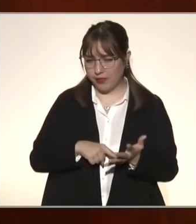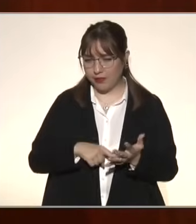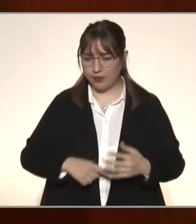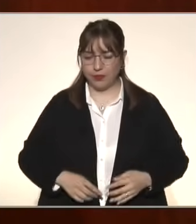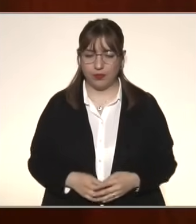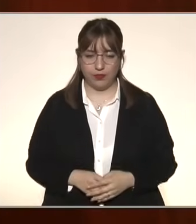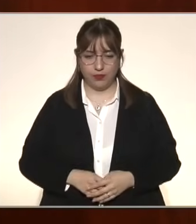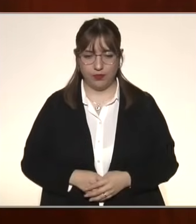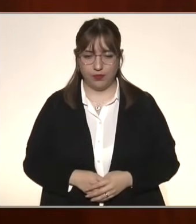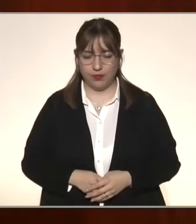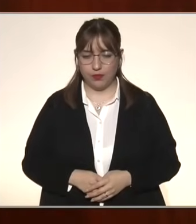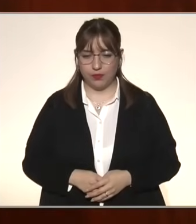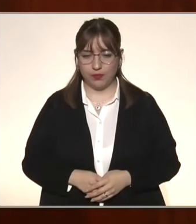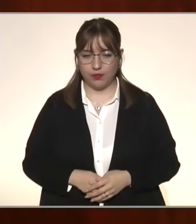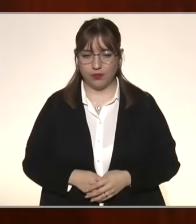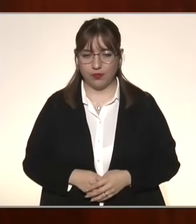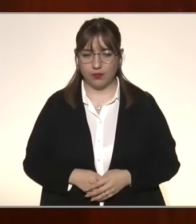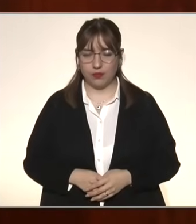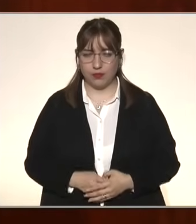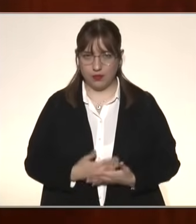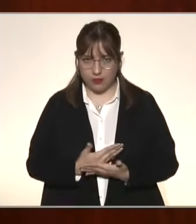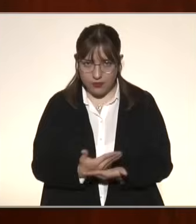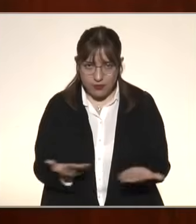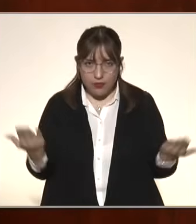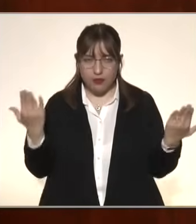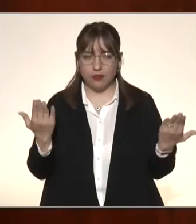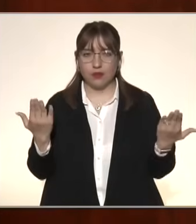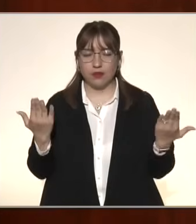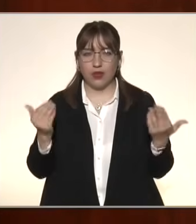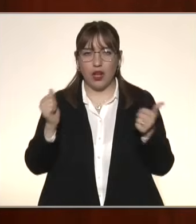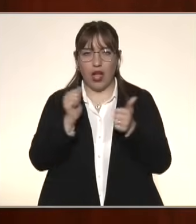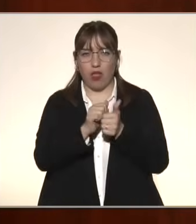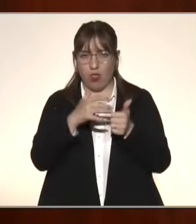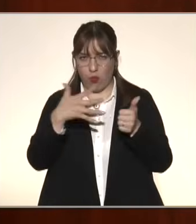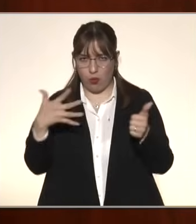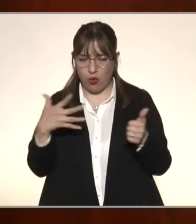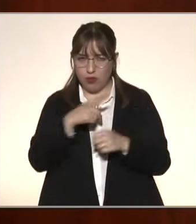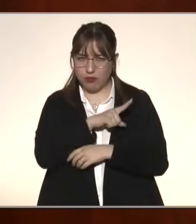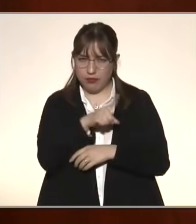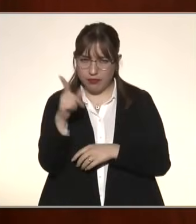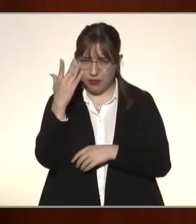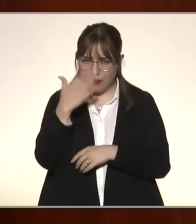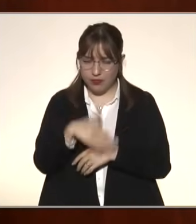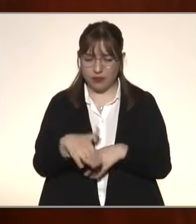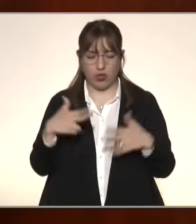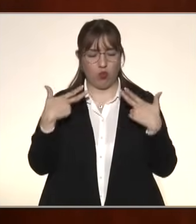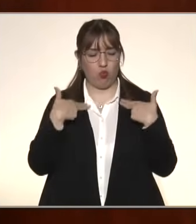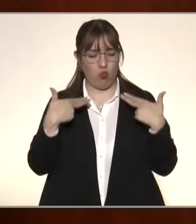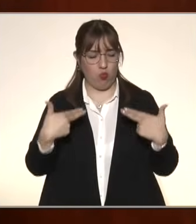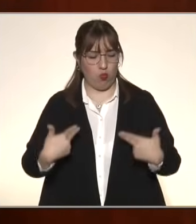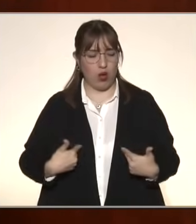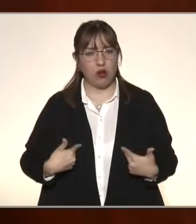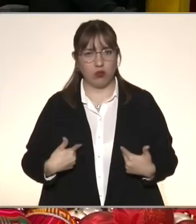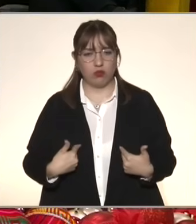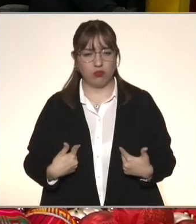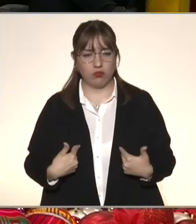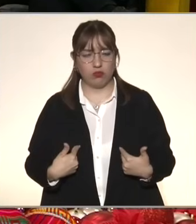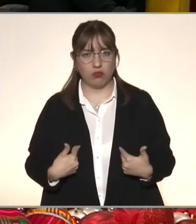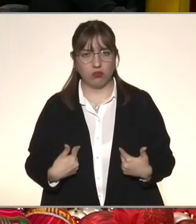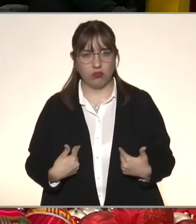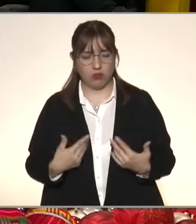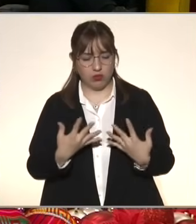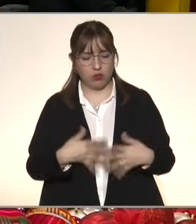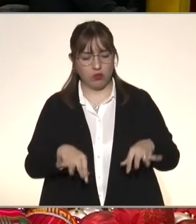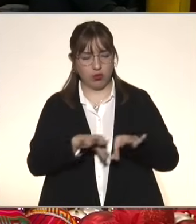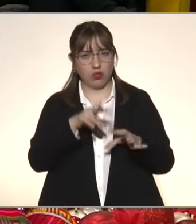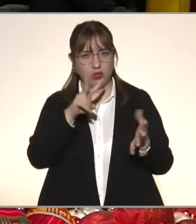y nuestros amigos antropólogos nos los pueden corroborar, para los seres humanos nos es importante tener símbolos de que algo inicia